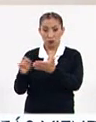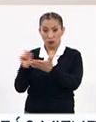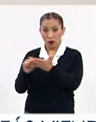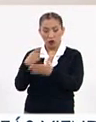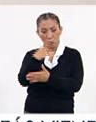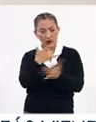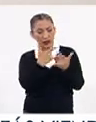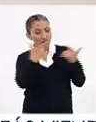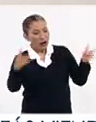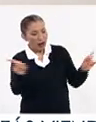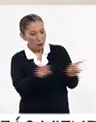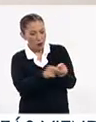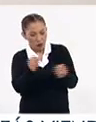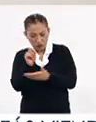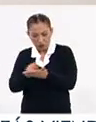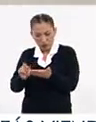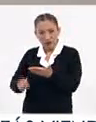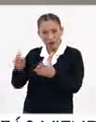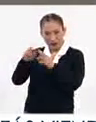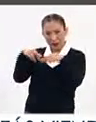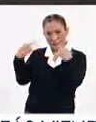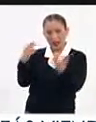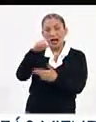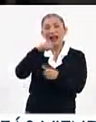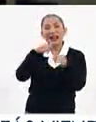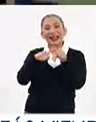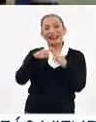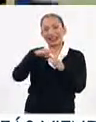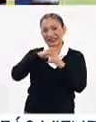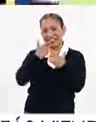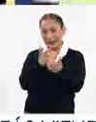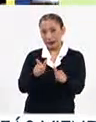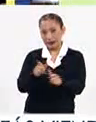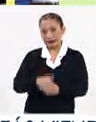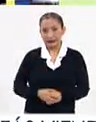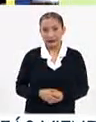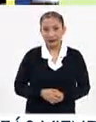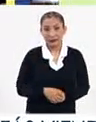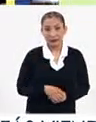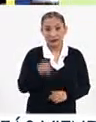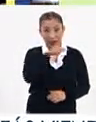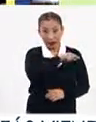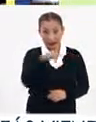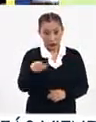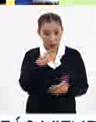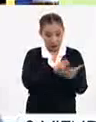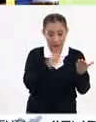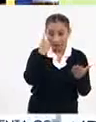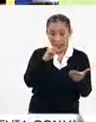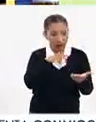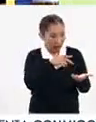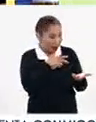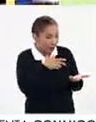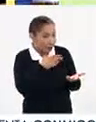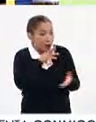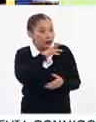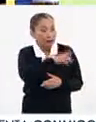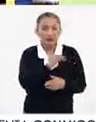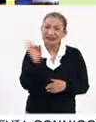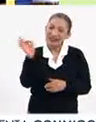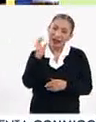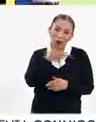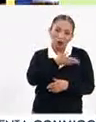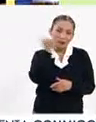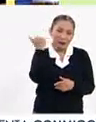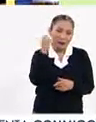muy bonita en Letras Libres. ¿Para eso escribes? ¿Para que te contesten? ¿Para que alguien te diga...? Es posible, no